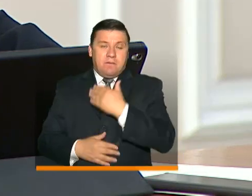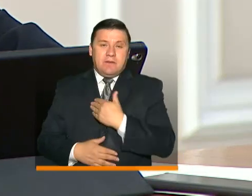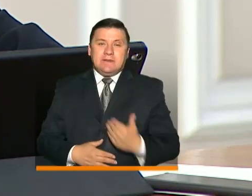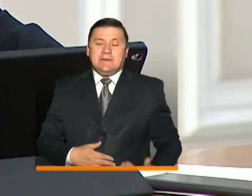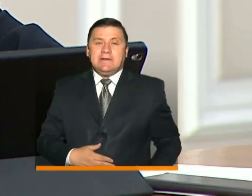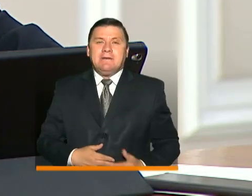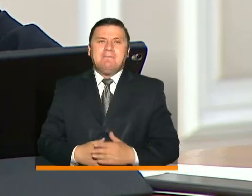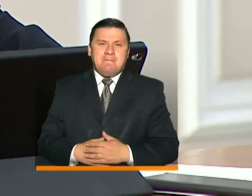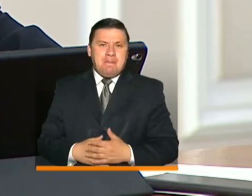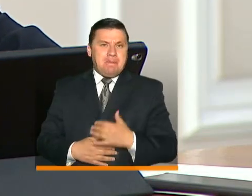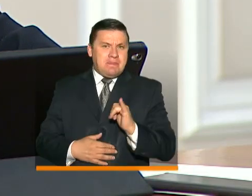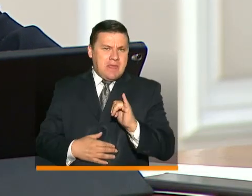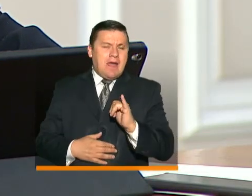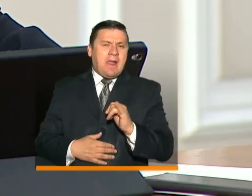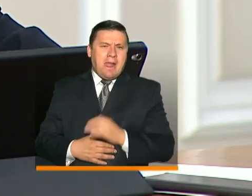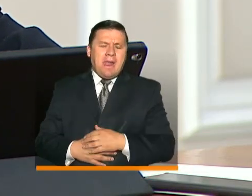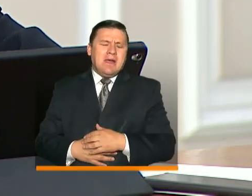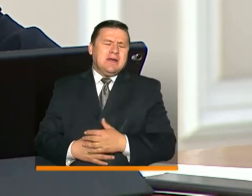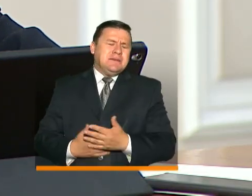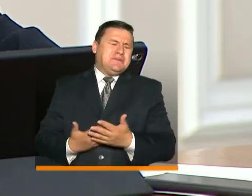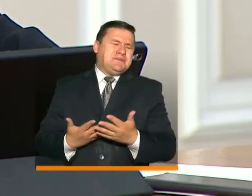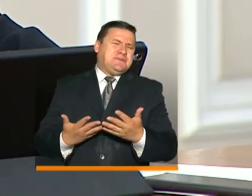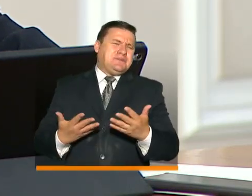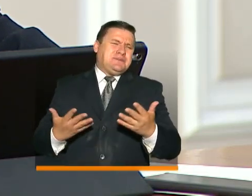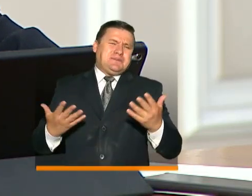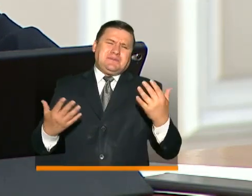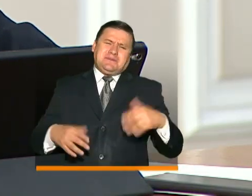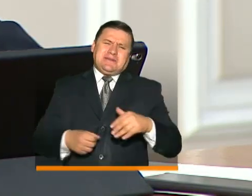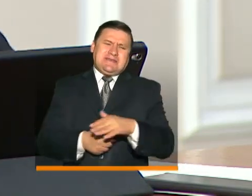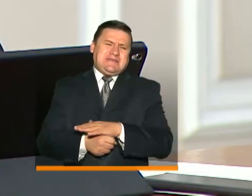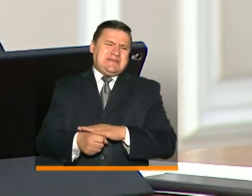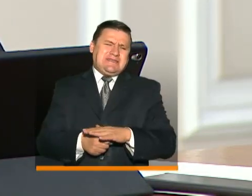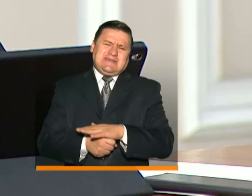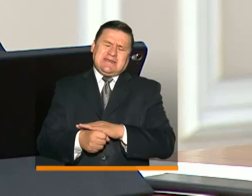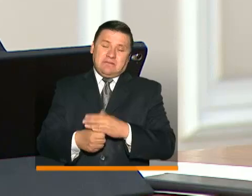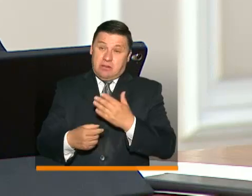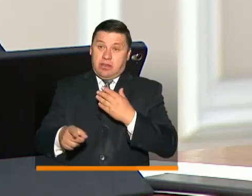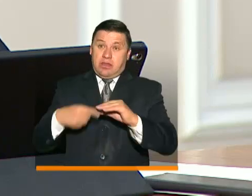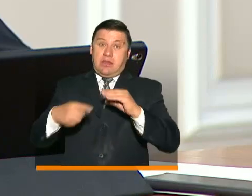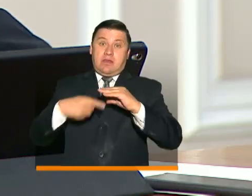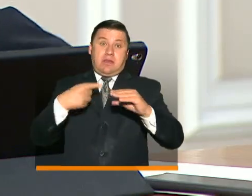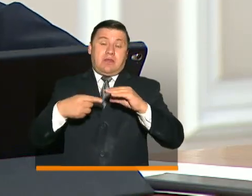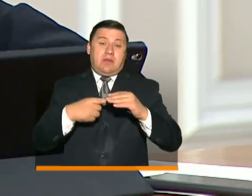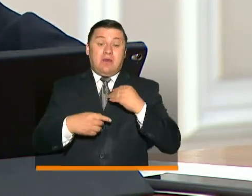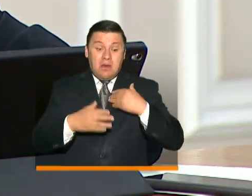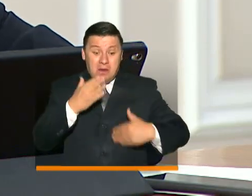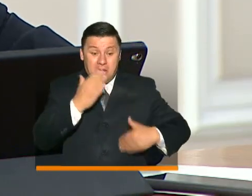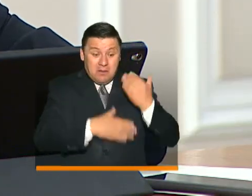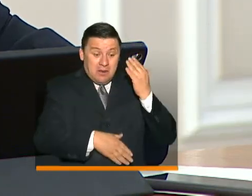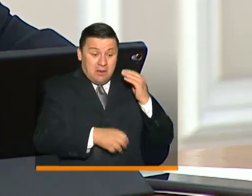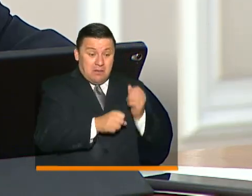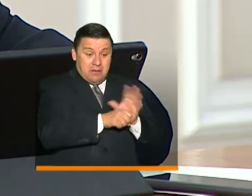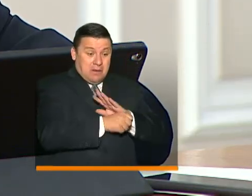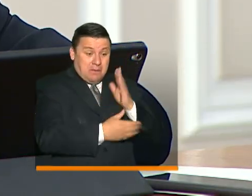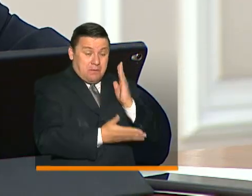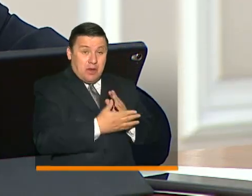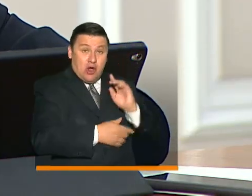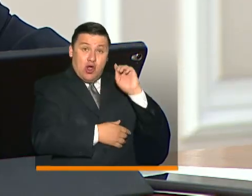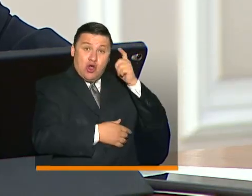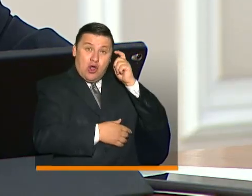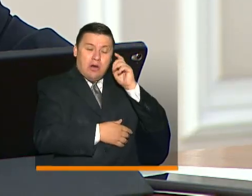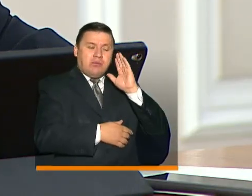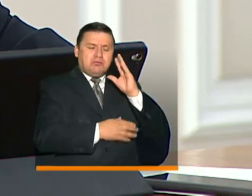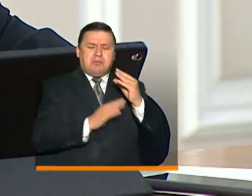presidente, hemos recibido una cantidad de situaciones que estábamos viviendo cuando arrancó la pandemia. El